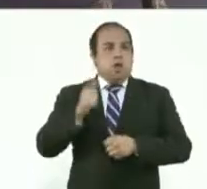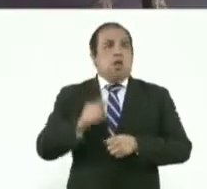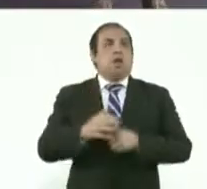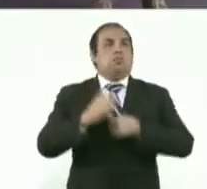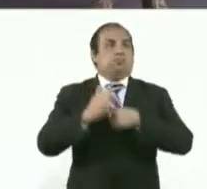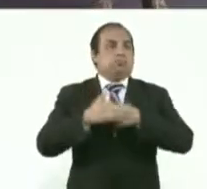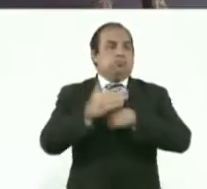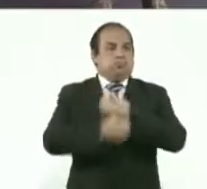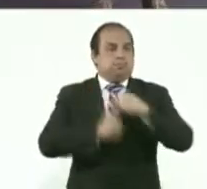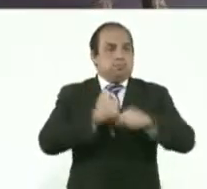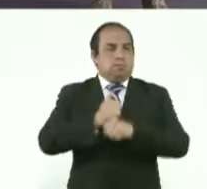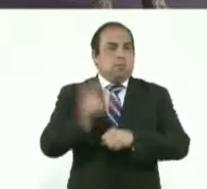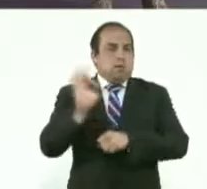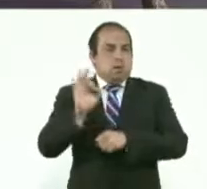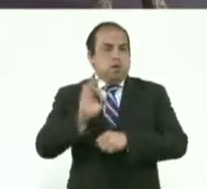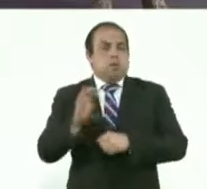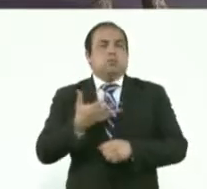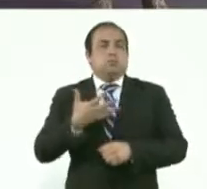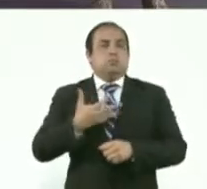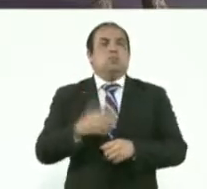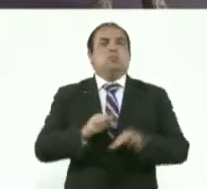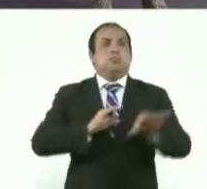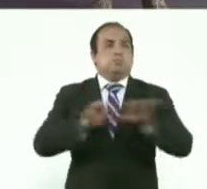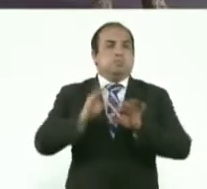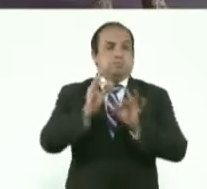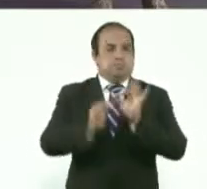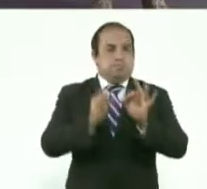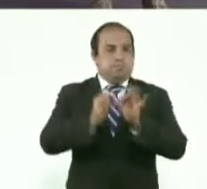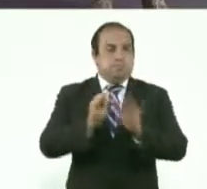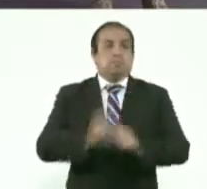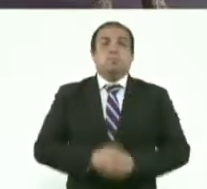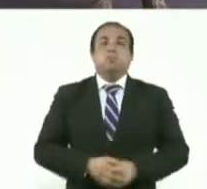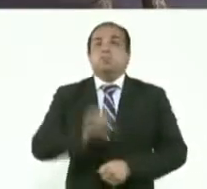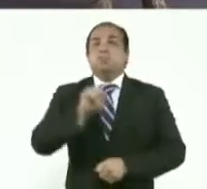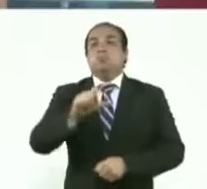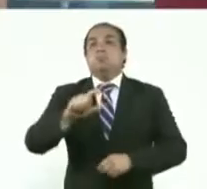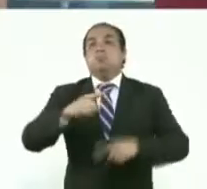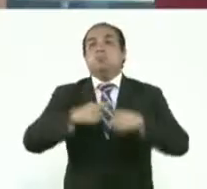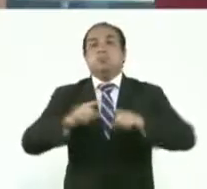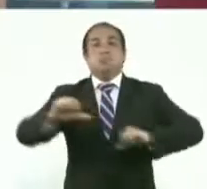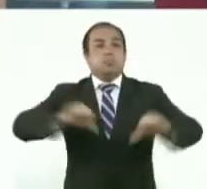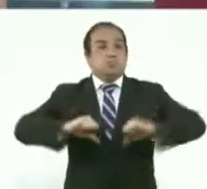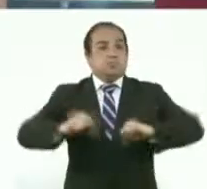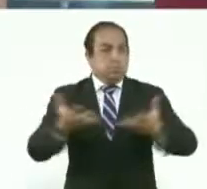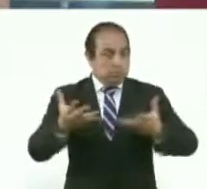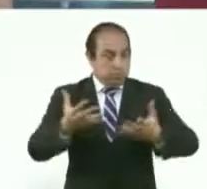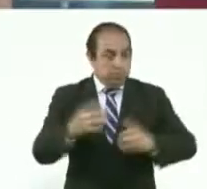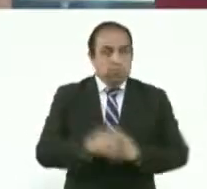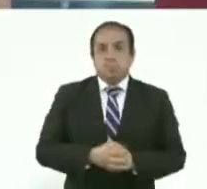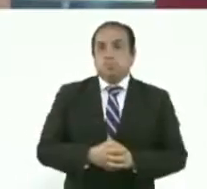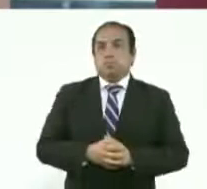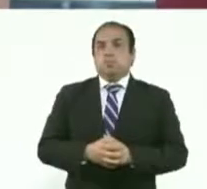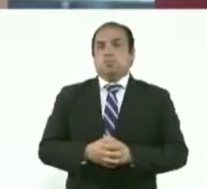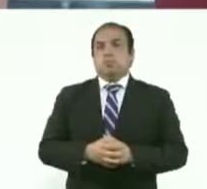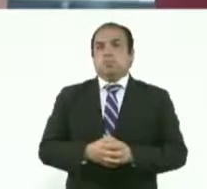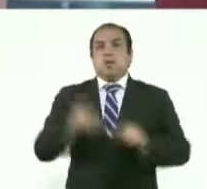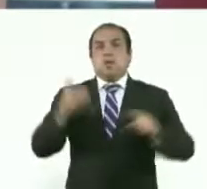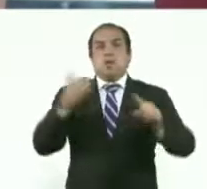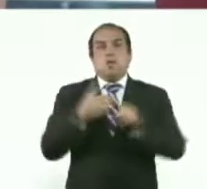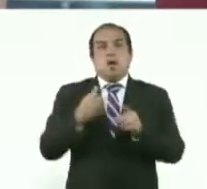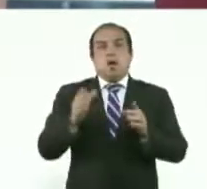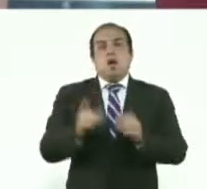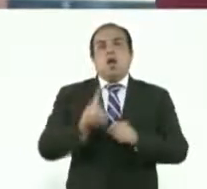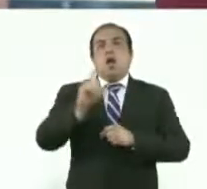del próximo probablemente. Aún así, estamos haciendo diversas obras que permitan disminuir las fugas,